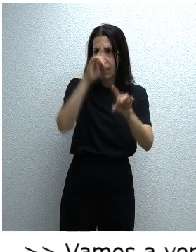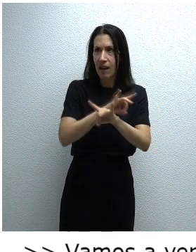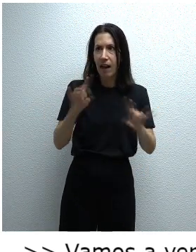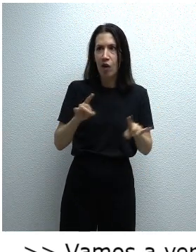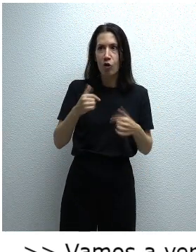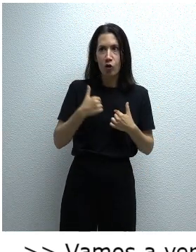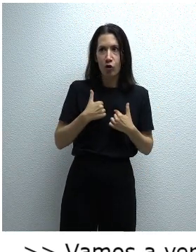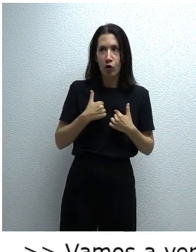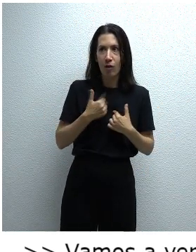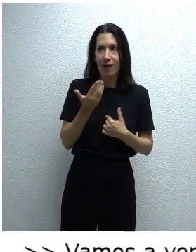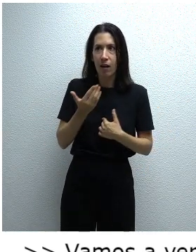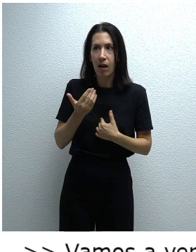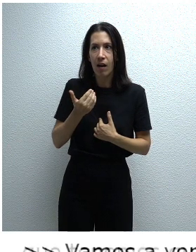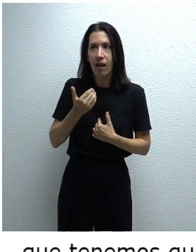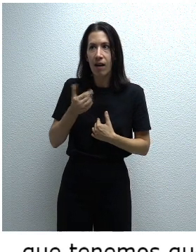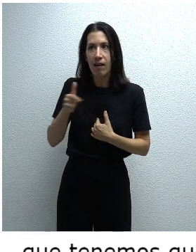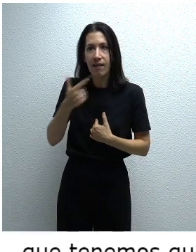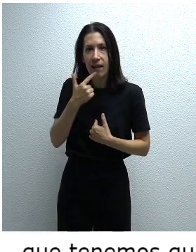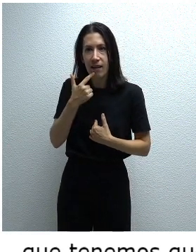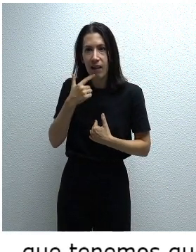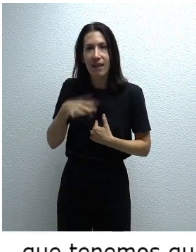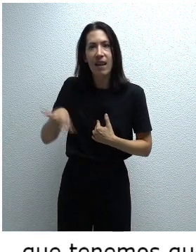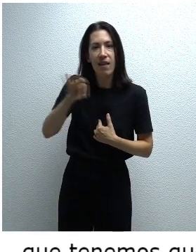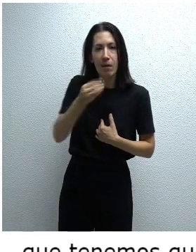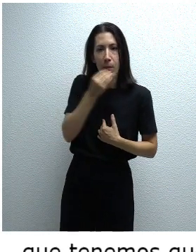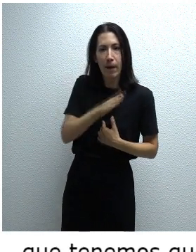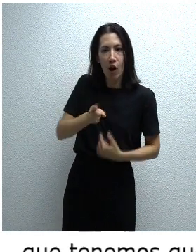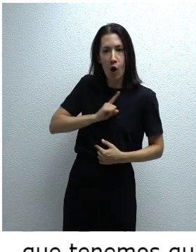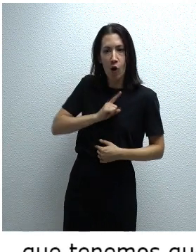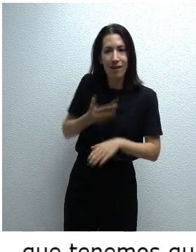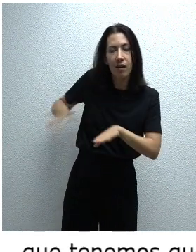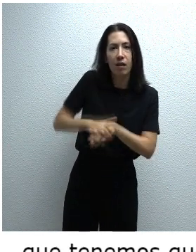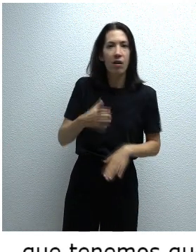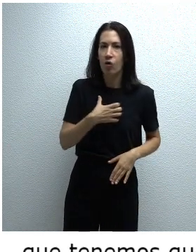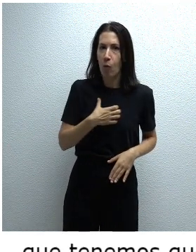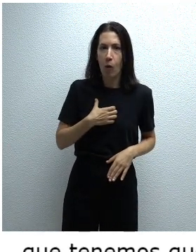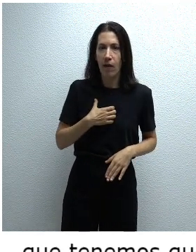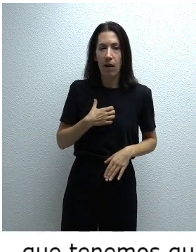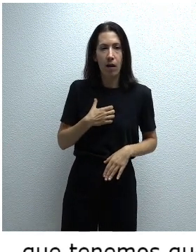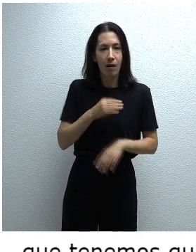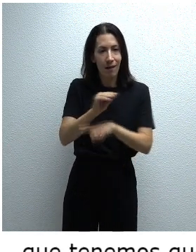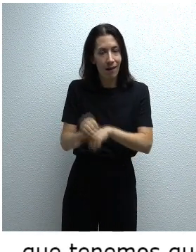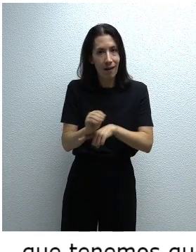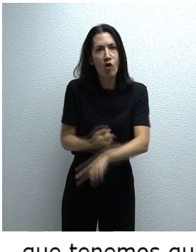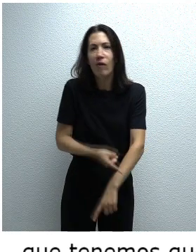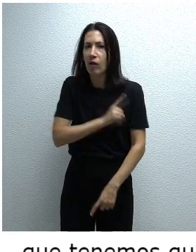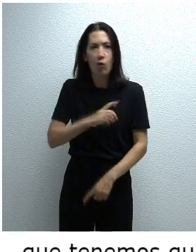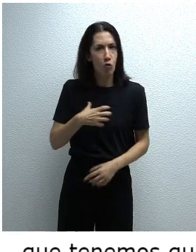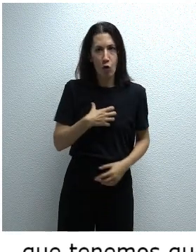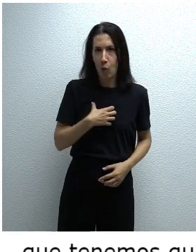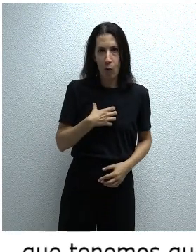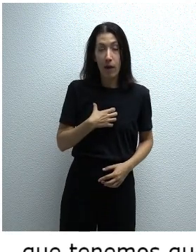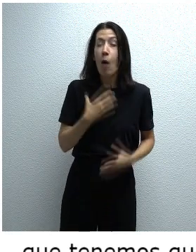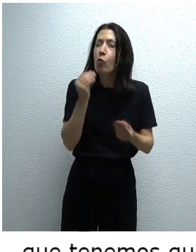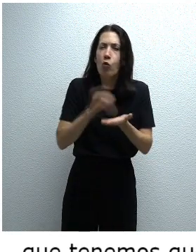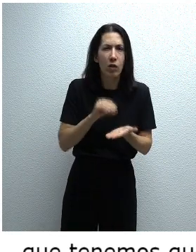para mí sin contar conmigo. O sea, que no debe haber paternalismos, no debe haber sobreprotección, que